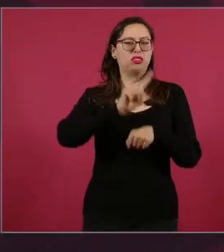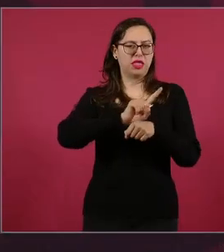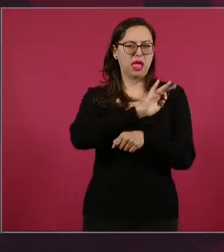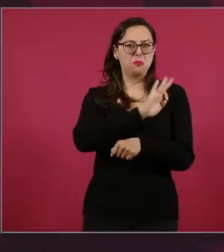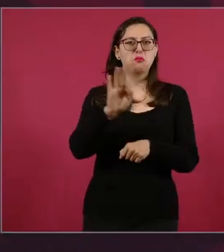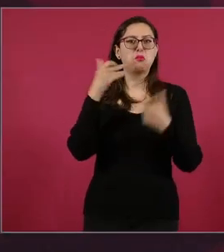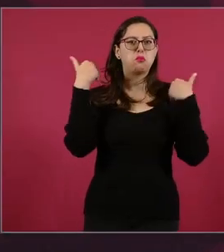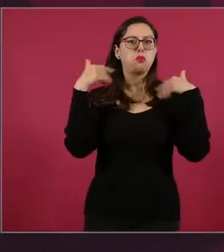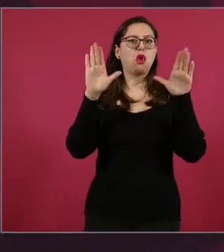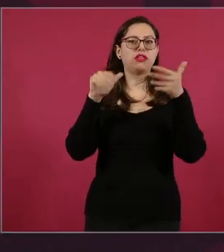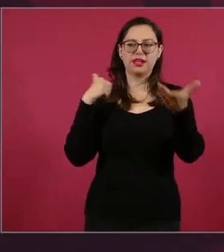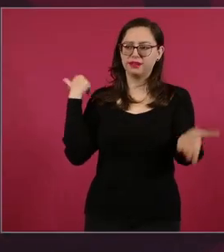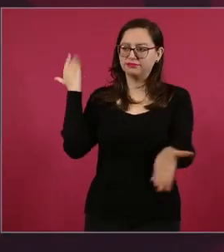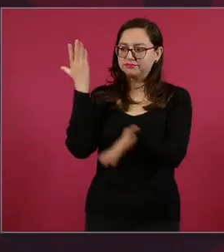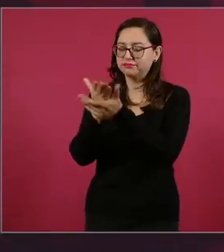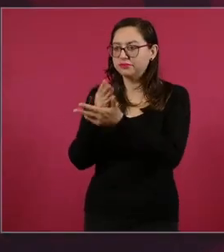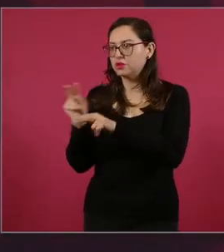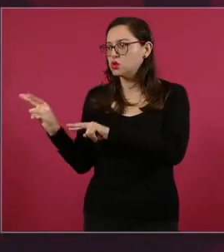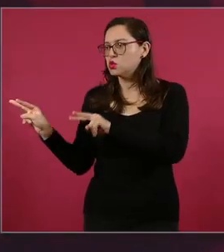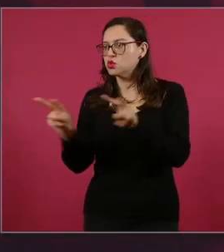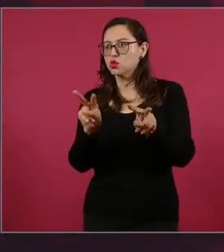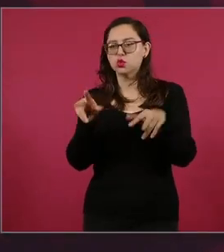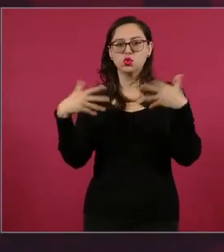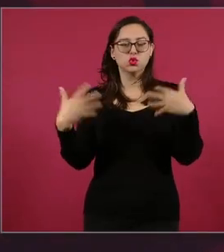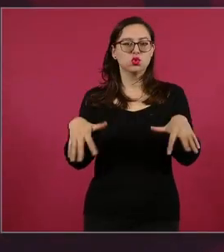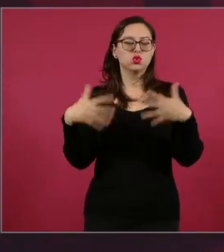es como ir a